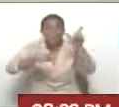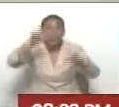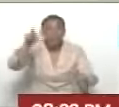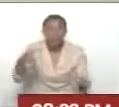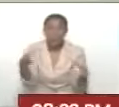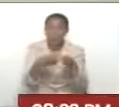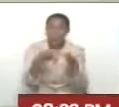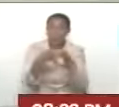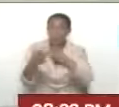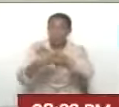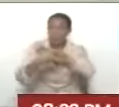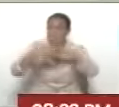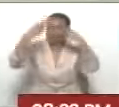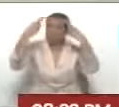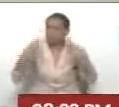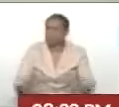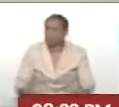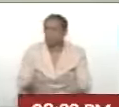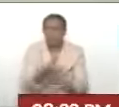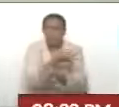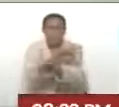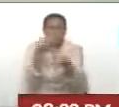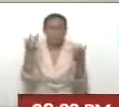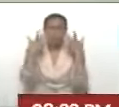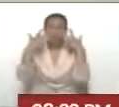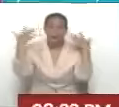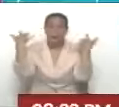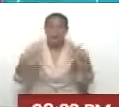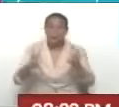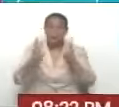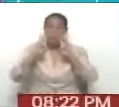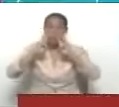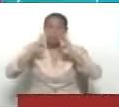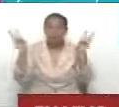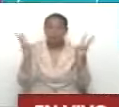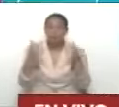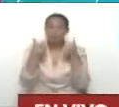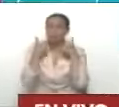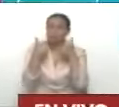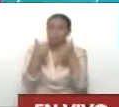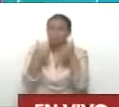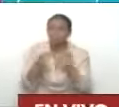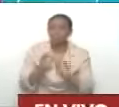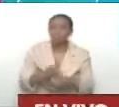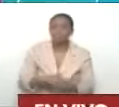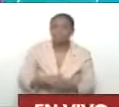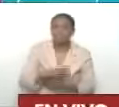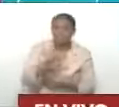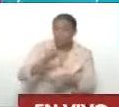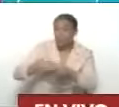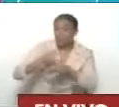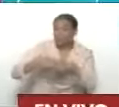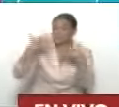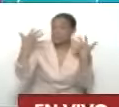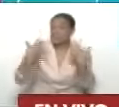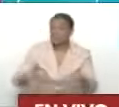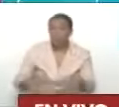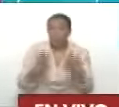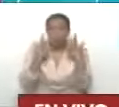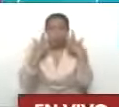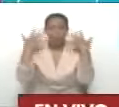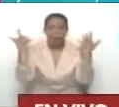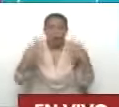que tenemos. Y es algo impresionante, impresionante, presidente. Es algo